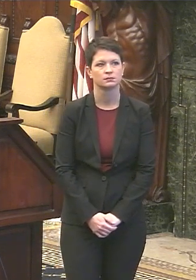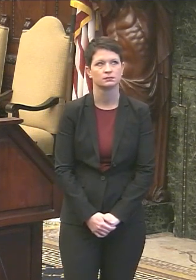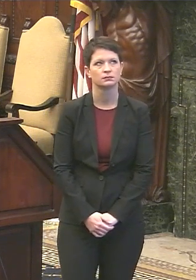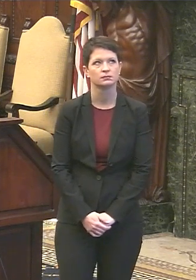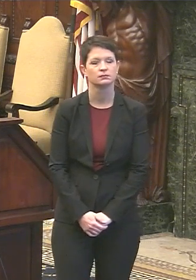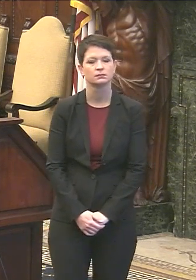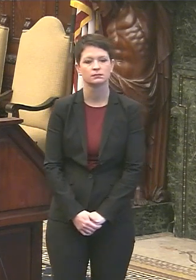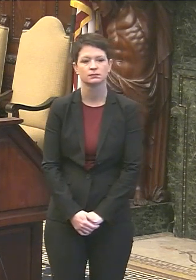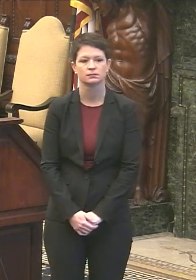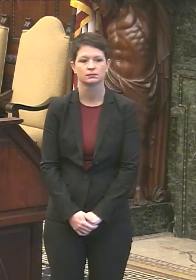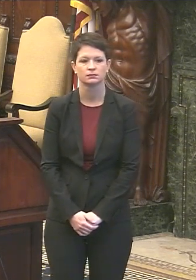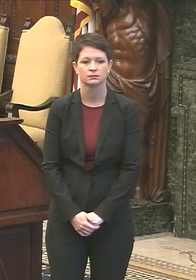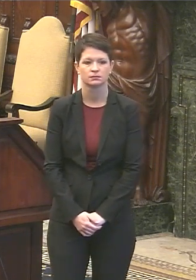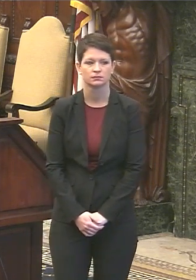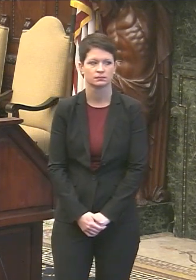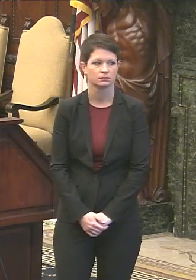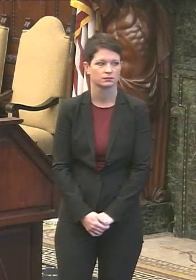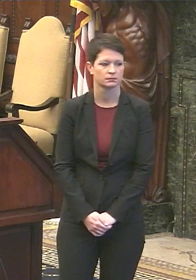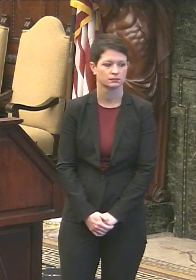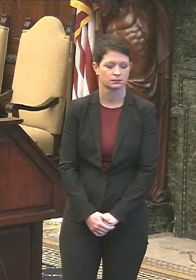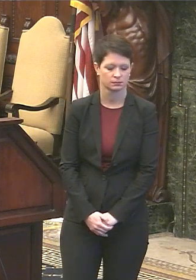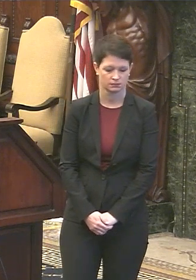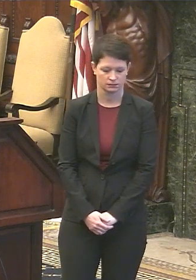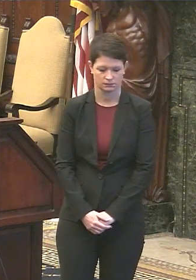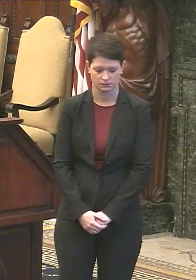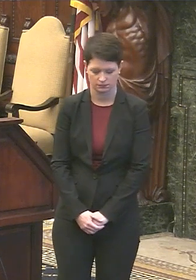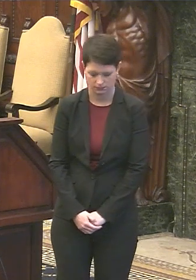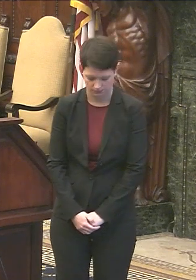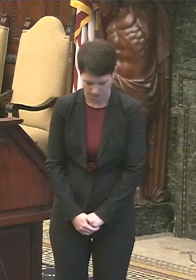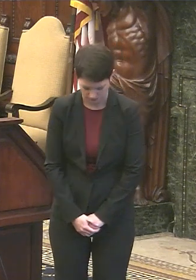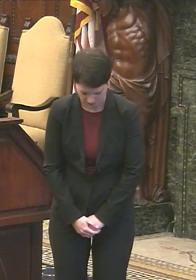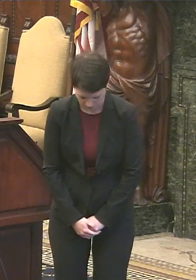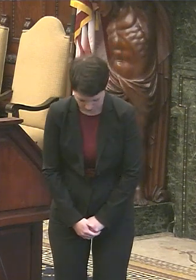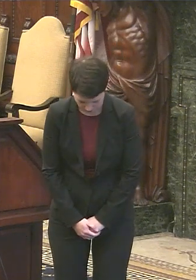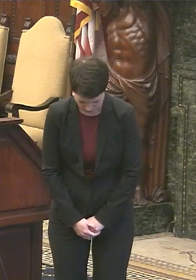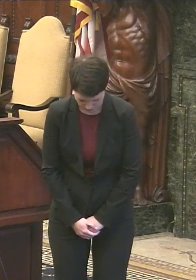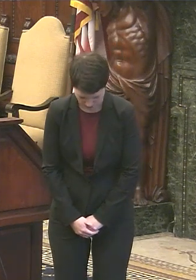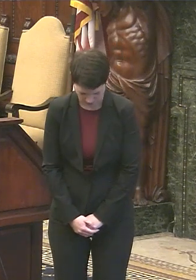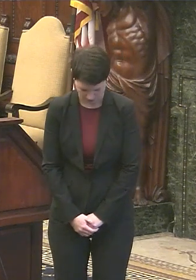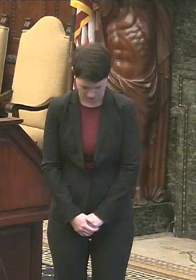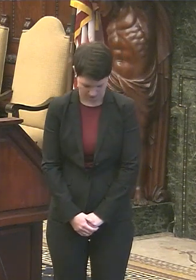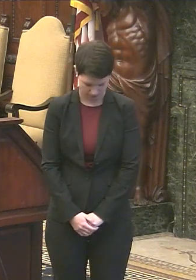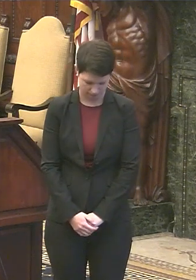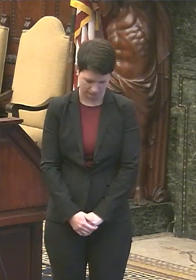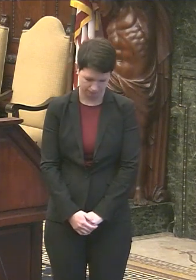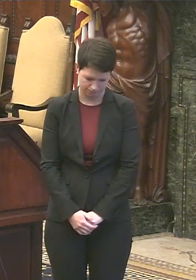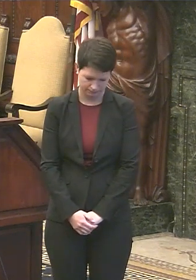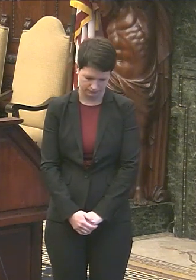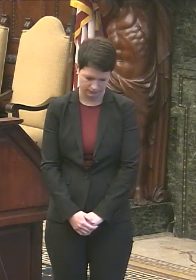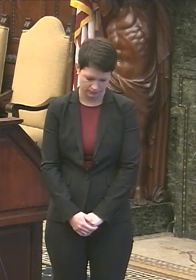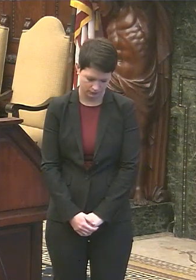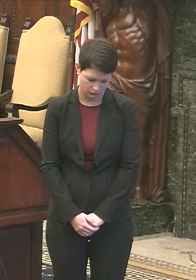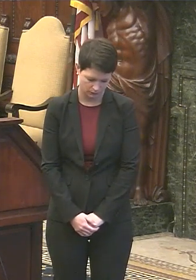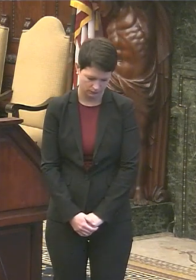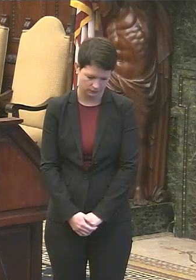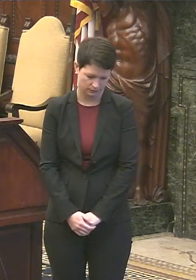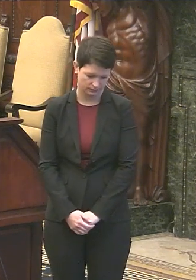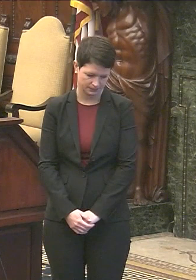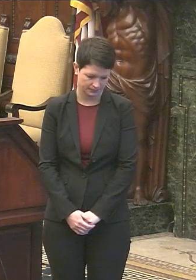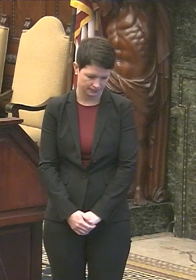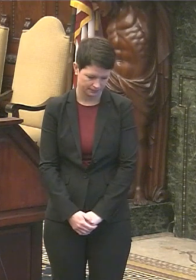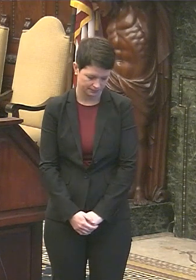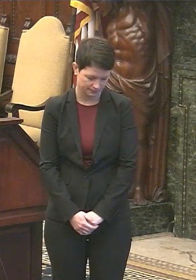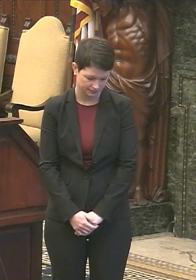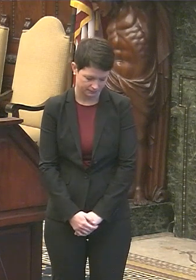de manera que sepamos cuáles son sus ideas y sus inquietudes. Con respecto a la segunda pregunta sobre si el impacto de una